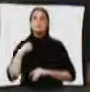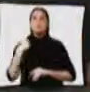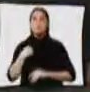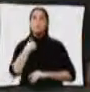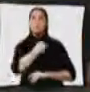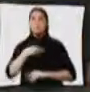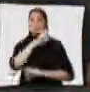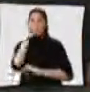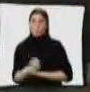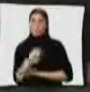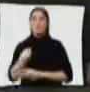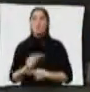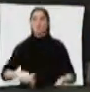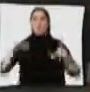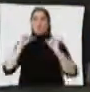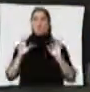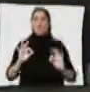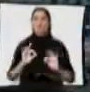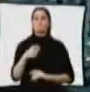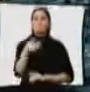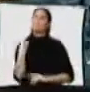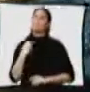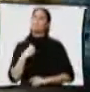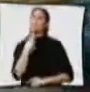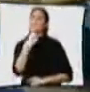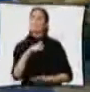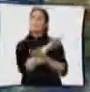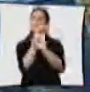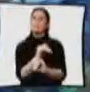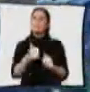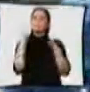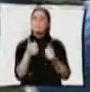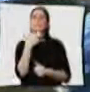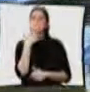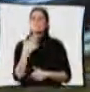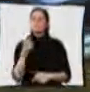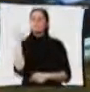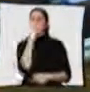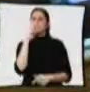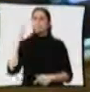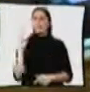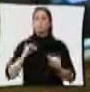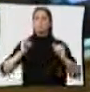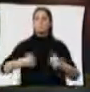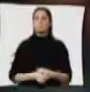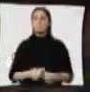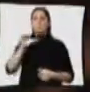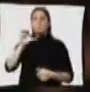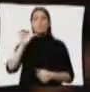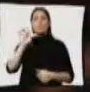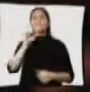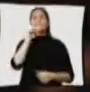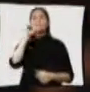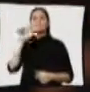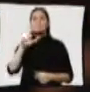personas con diversidad funcional. Sus protagonistas confiesan ser más felices desde que se puso en marcha hace 3 años. Esther,